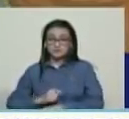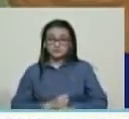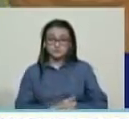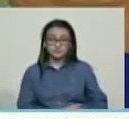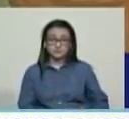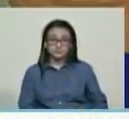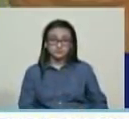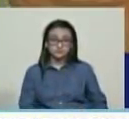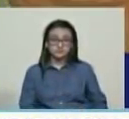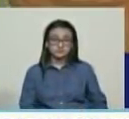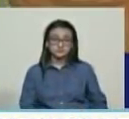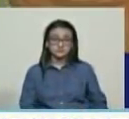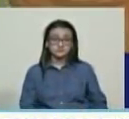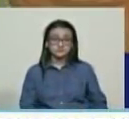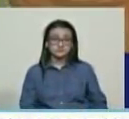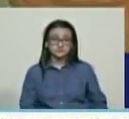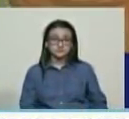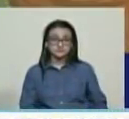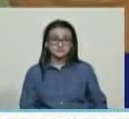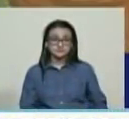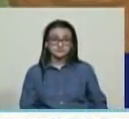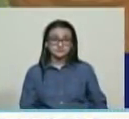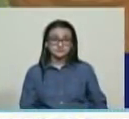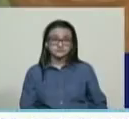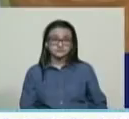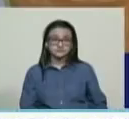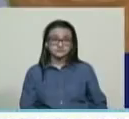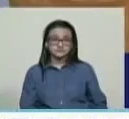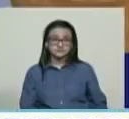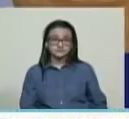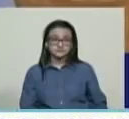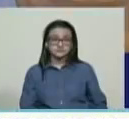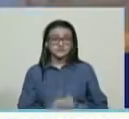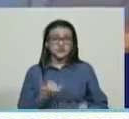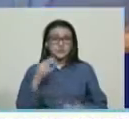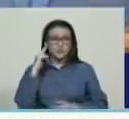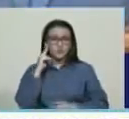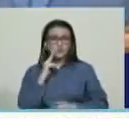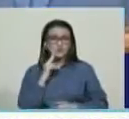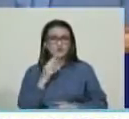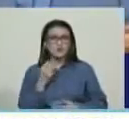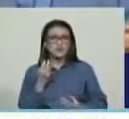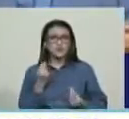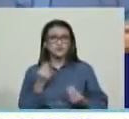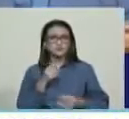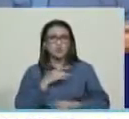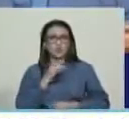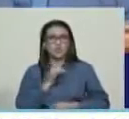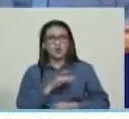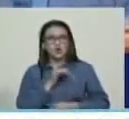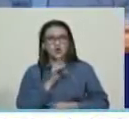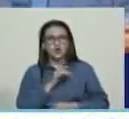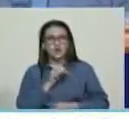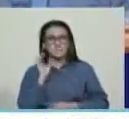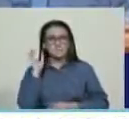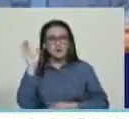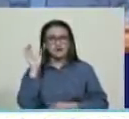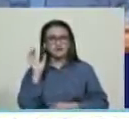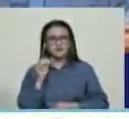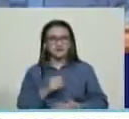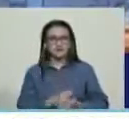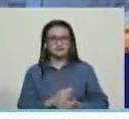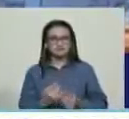Ya Bolívar había pasado por muchos dolores en la patria, por